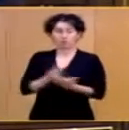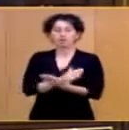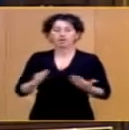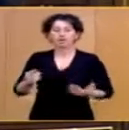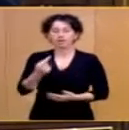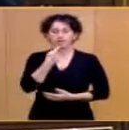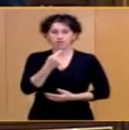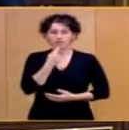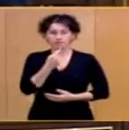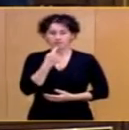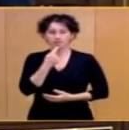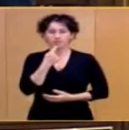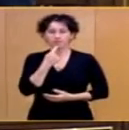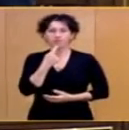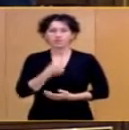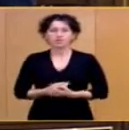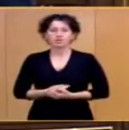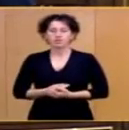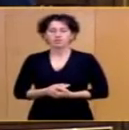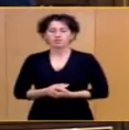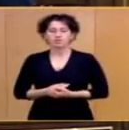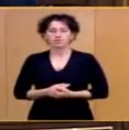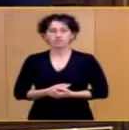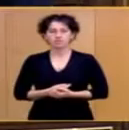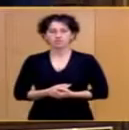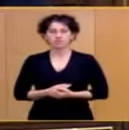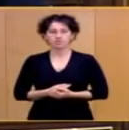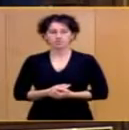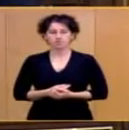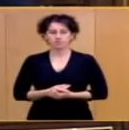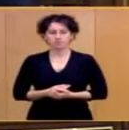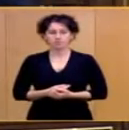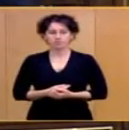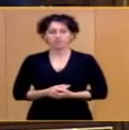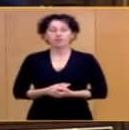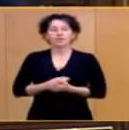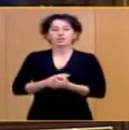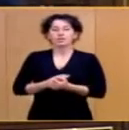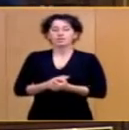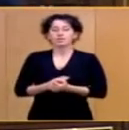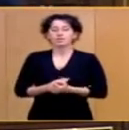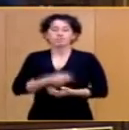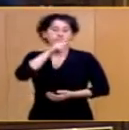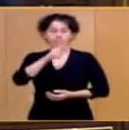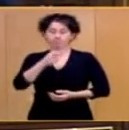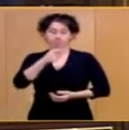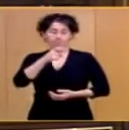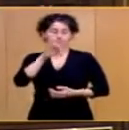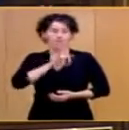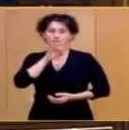povo, eu faloa porque sí, porque me gosta, e quero estar cos meus, coa xente